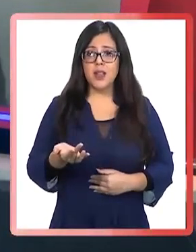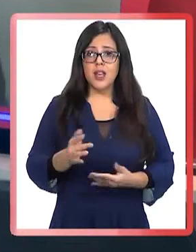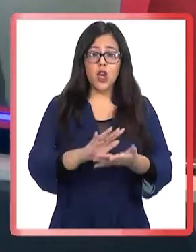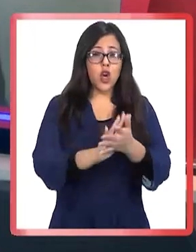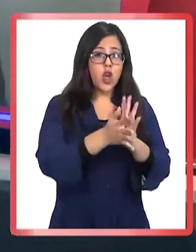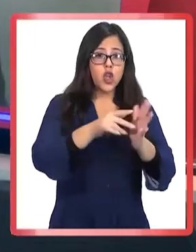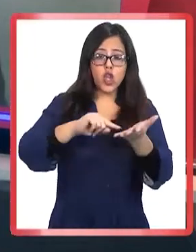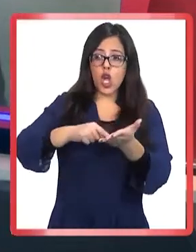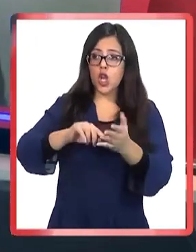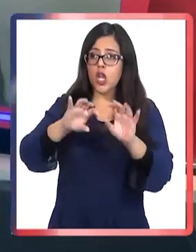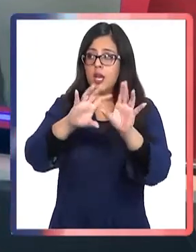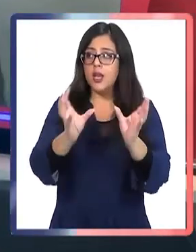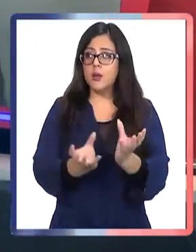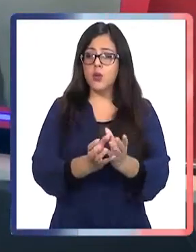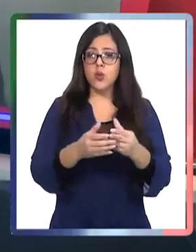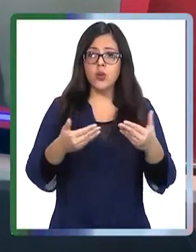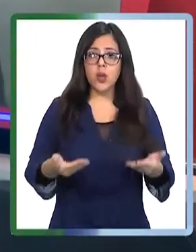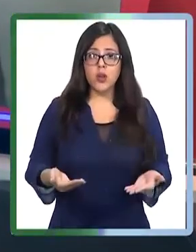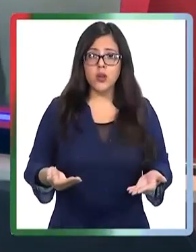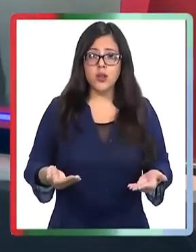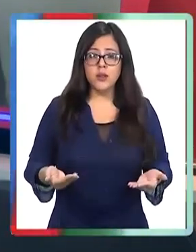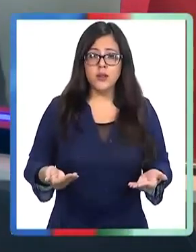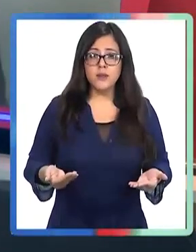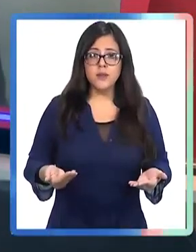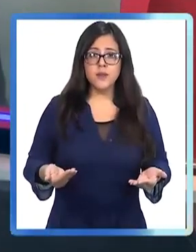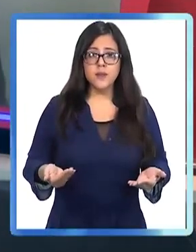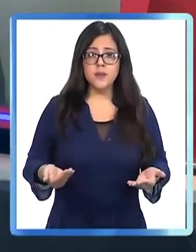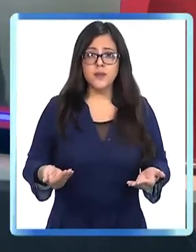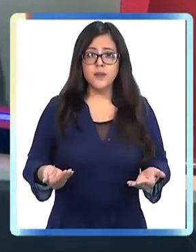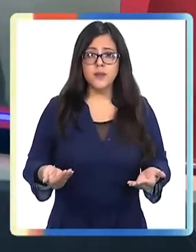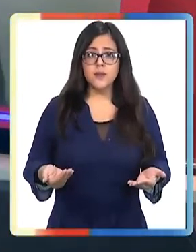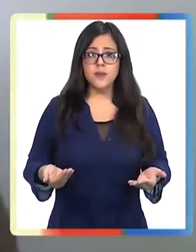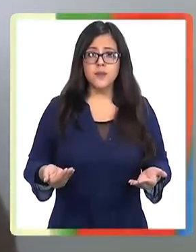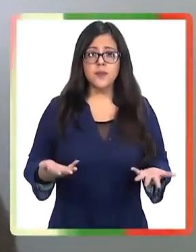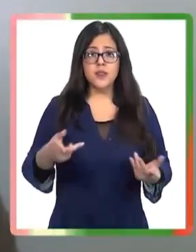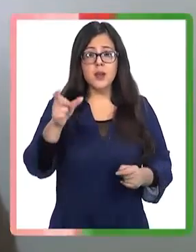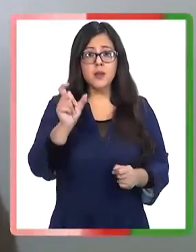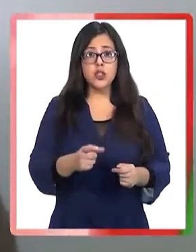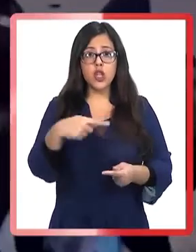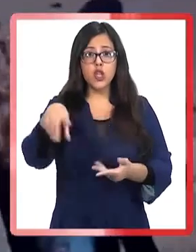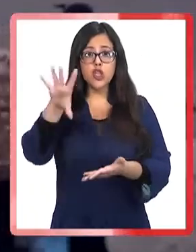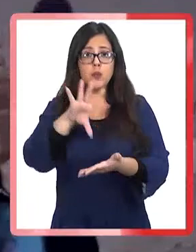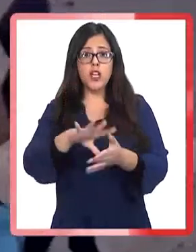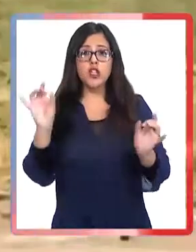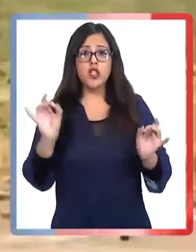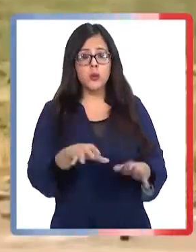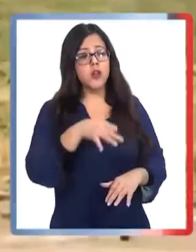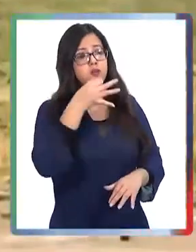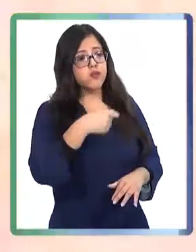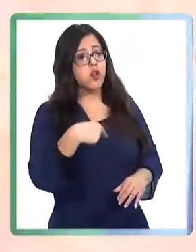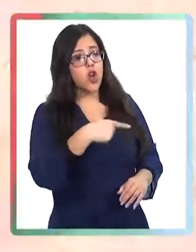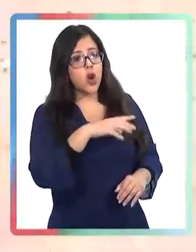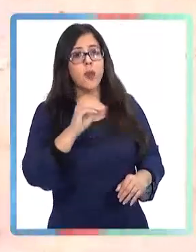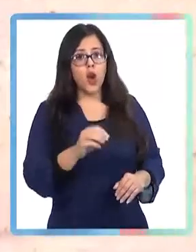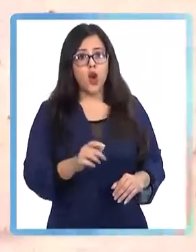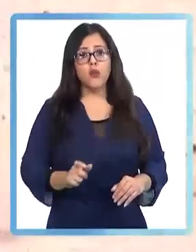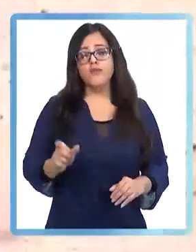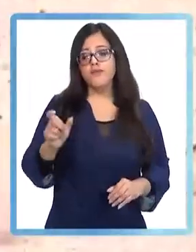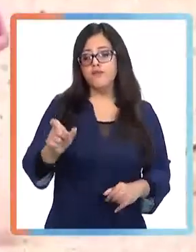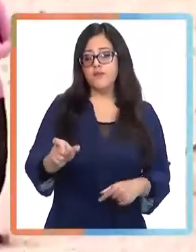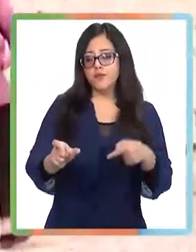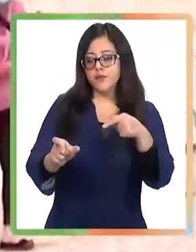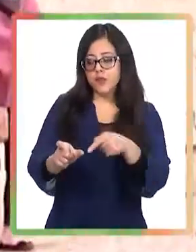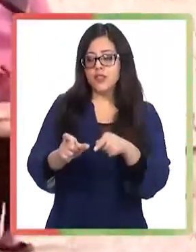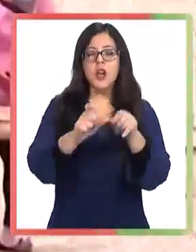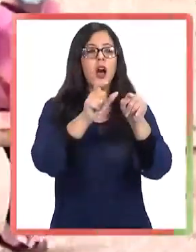con toda la tecnología que hay en el mundo hoy día, el migrante solamente declara un nombre o una identificación,